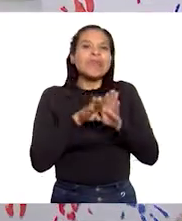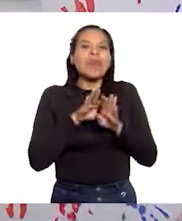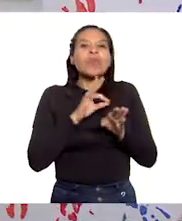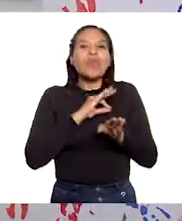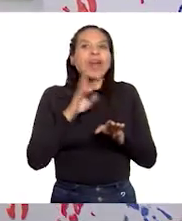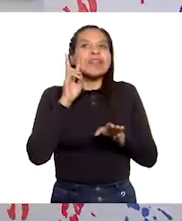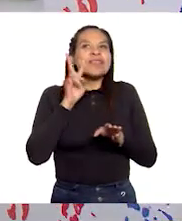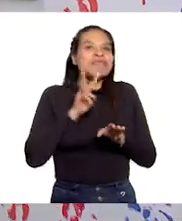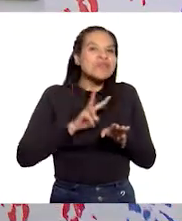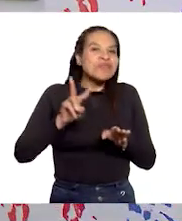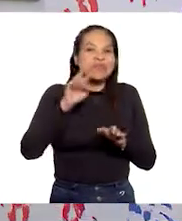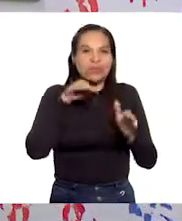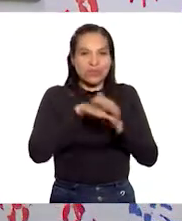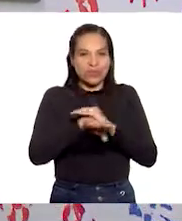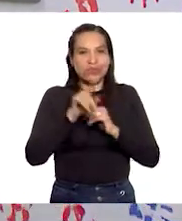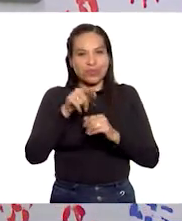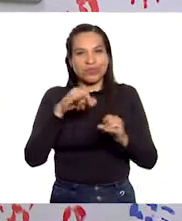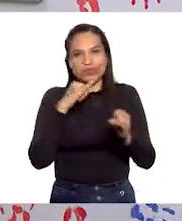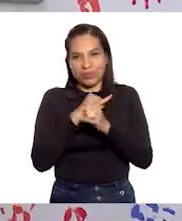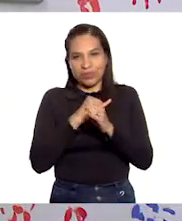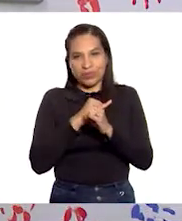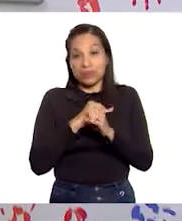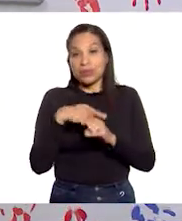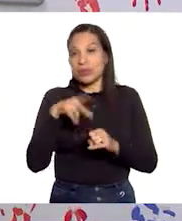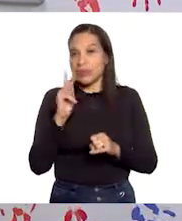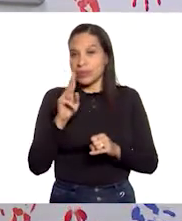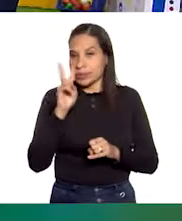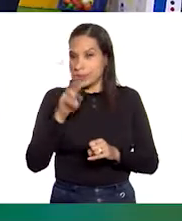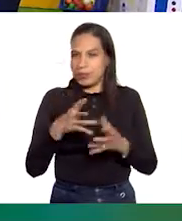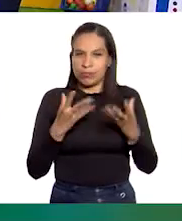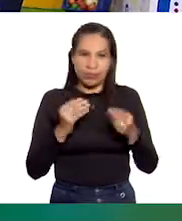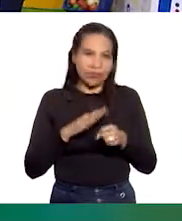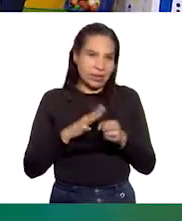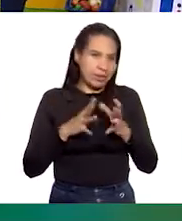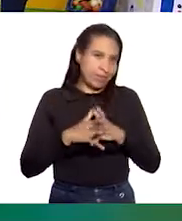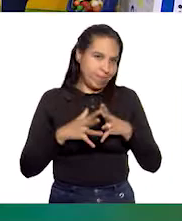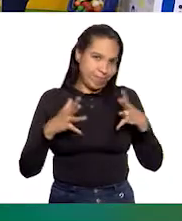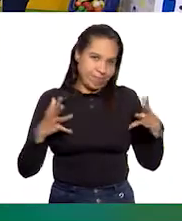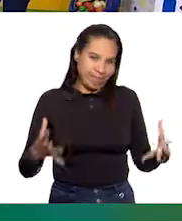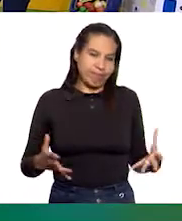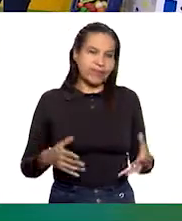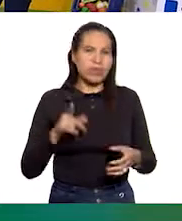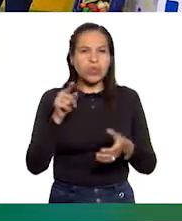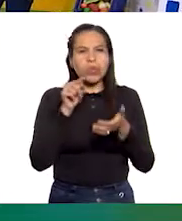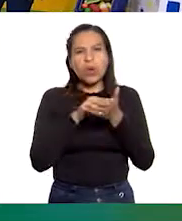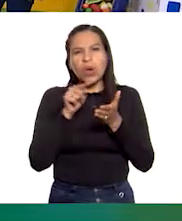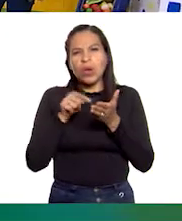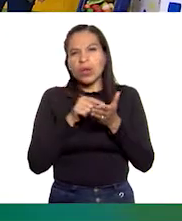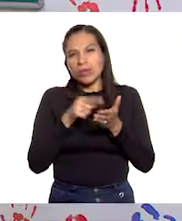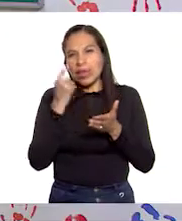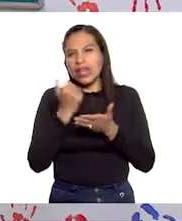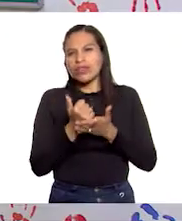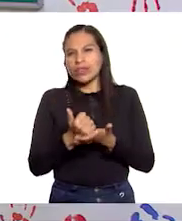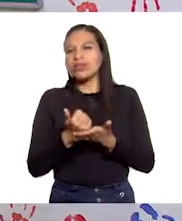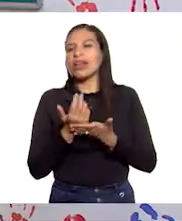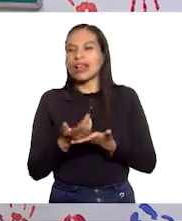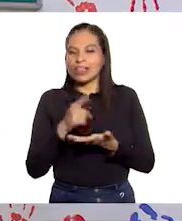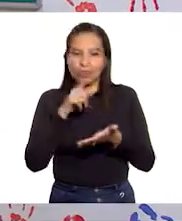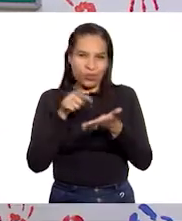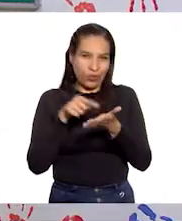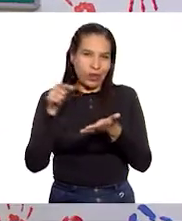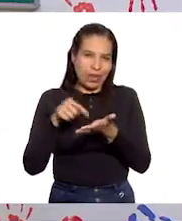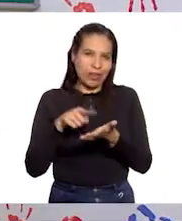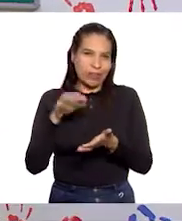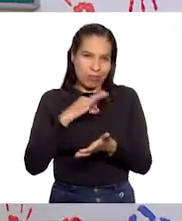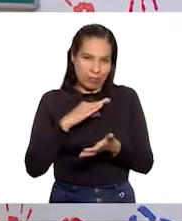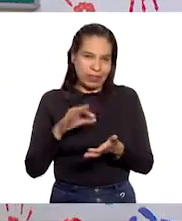podía navegar dentro de estos recorridos. Pero es mucho más grande y justo esos botoncitos nos van diciendo los lugares